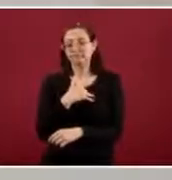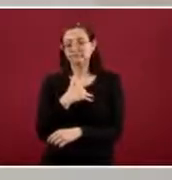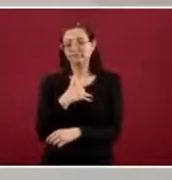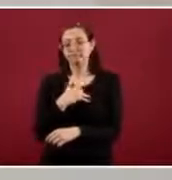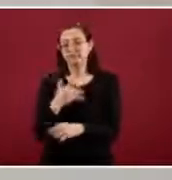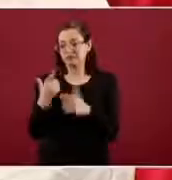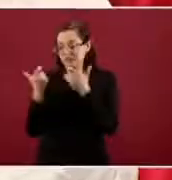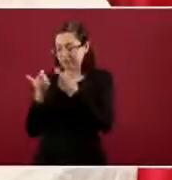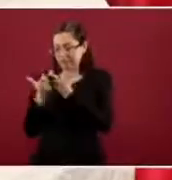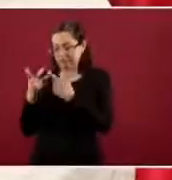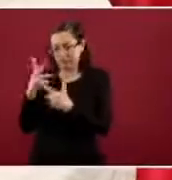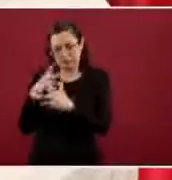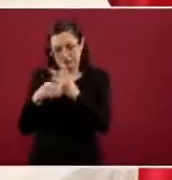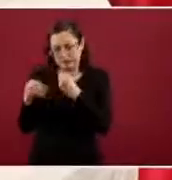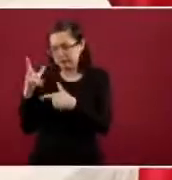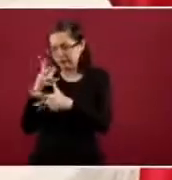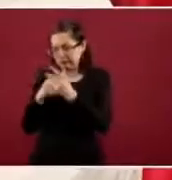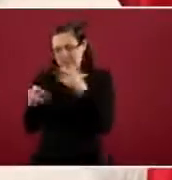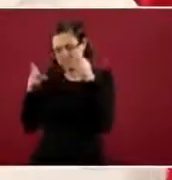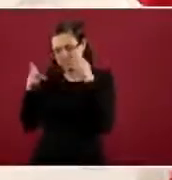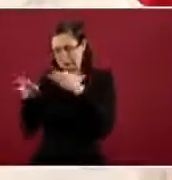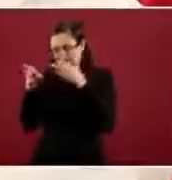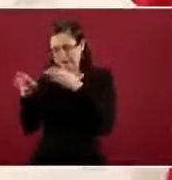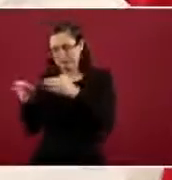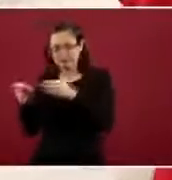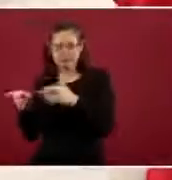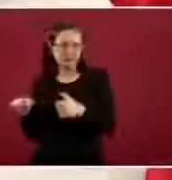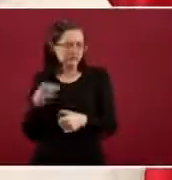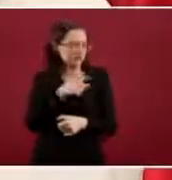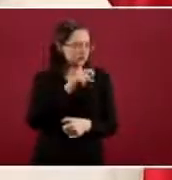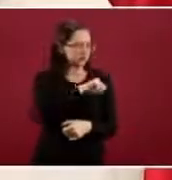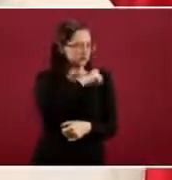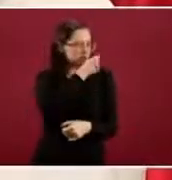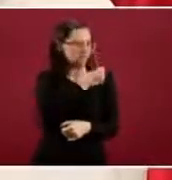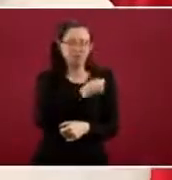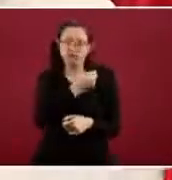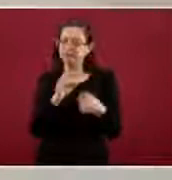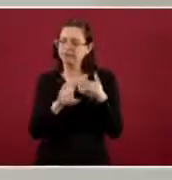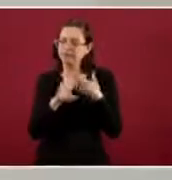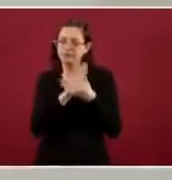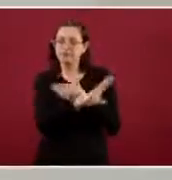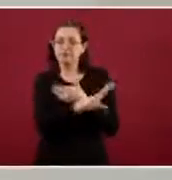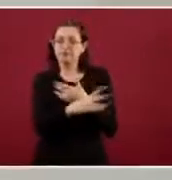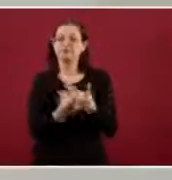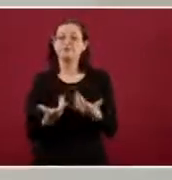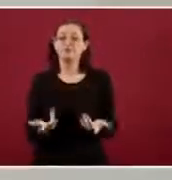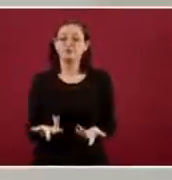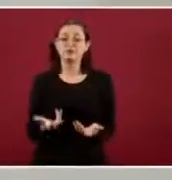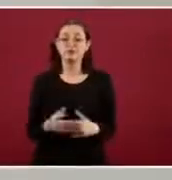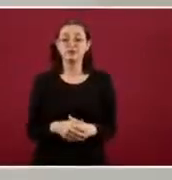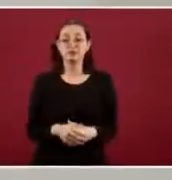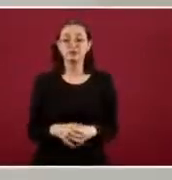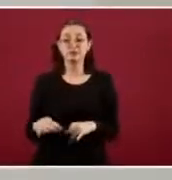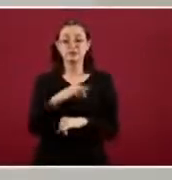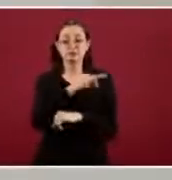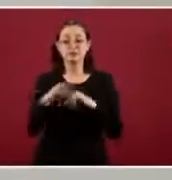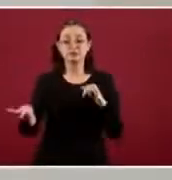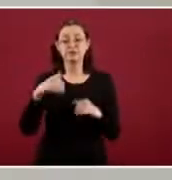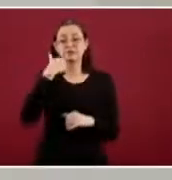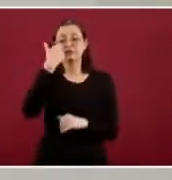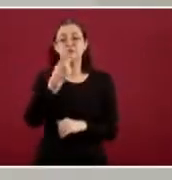de la estabilidad económica de sus empresas que a esta medida de carácter colectivo. Y quisiera finalmente